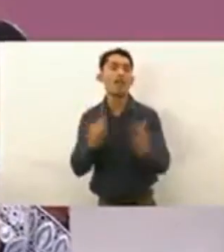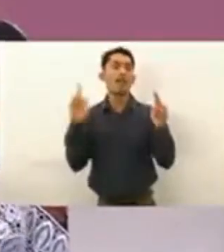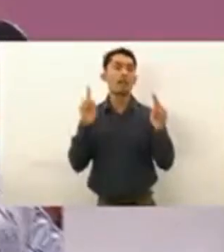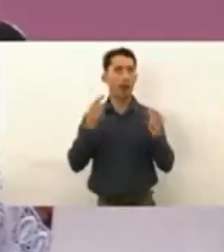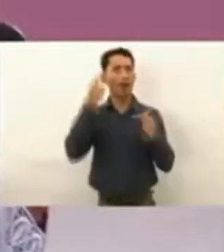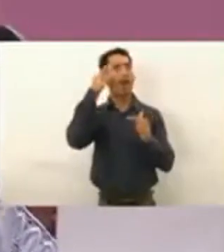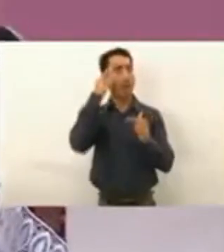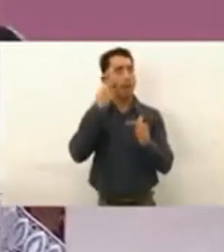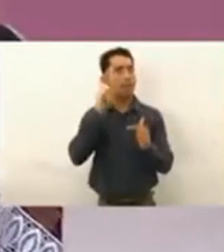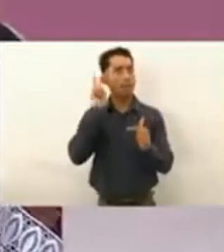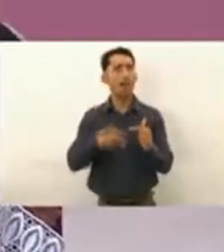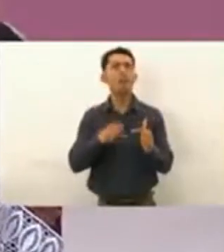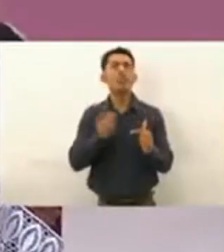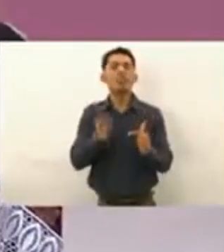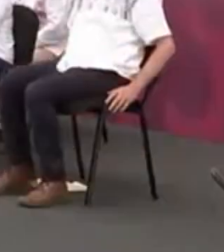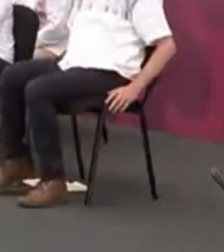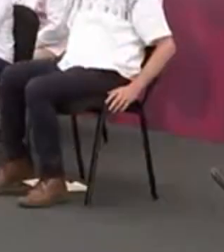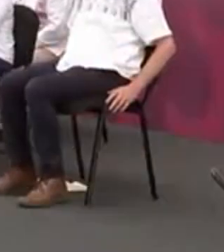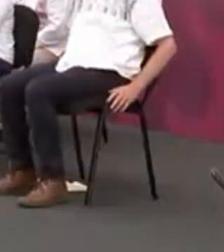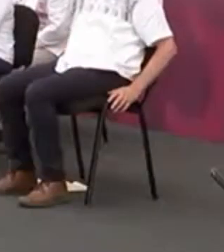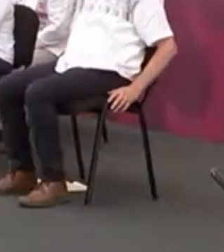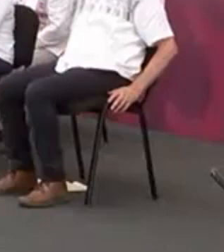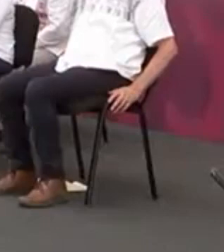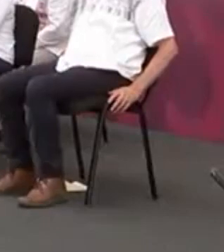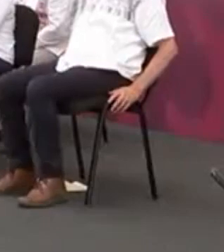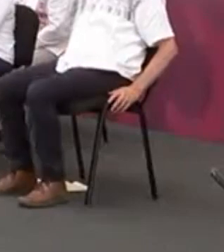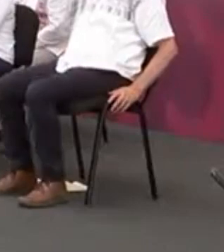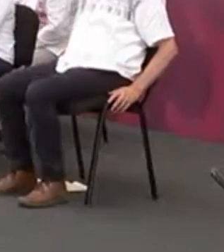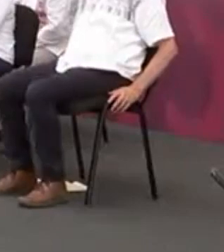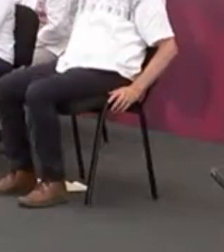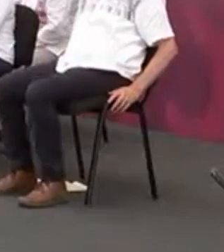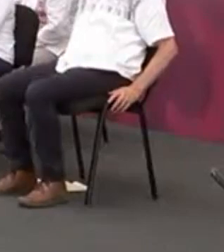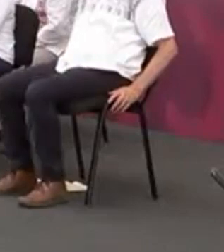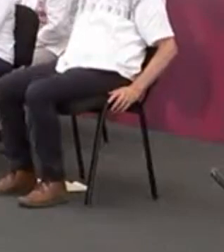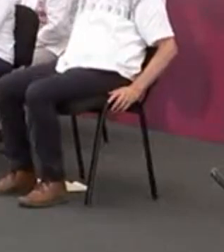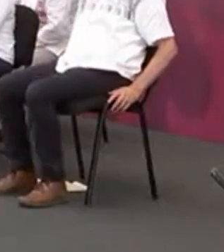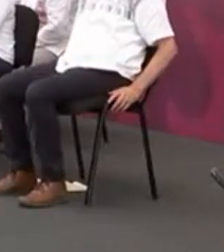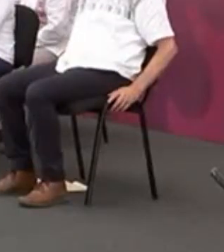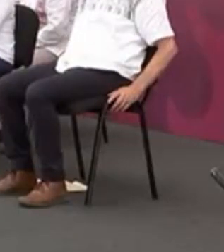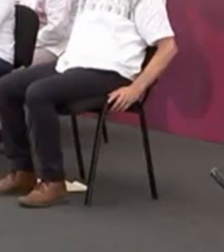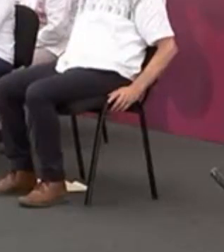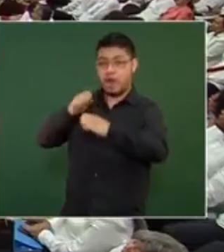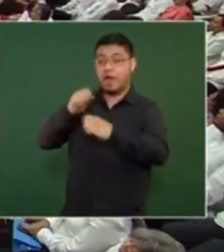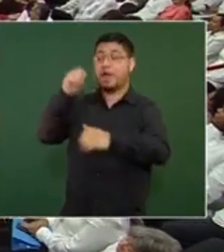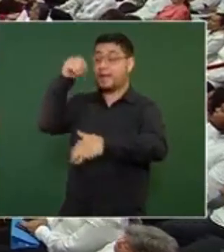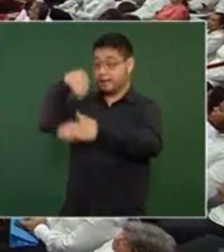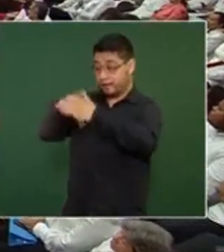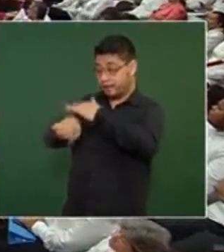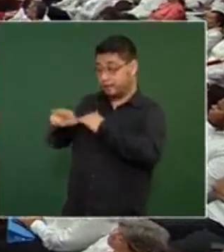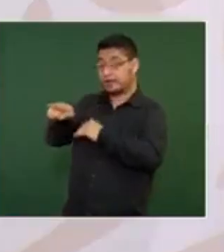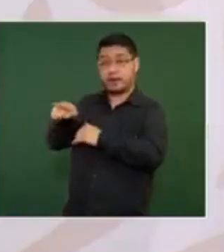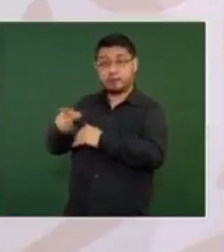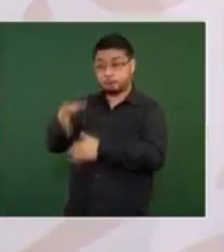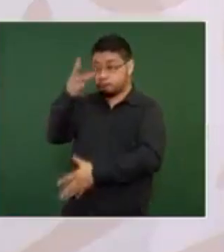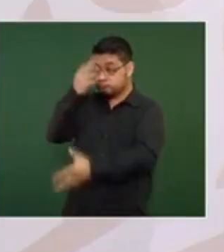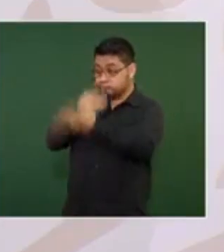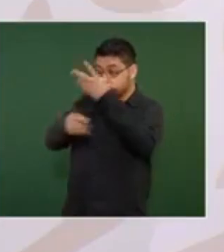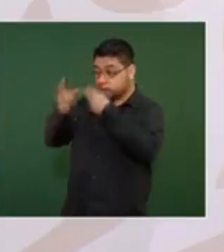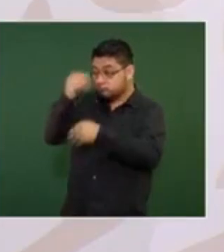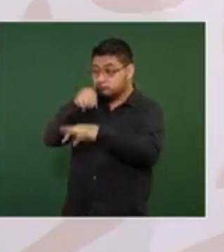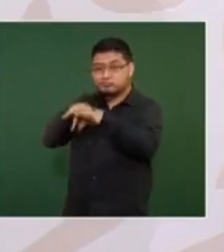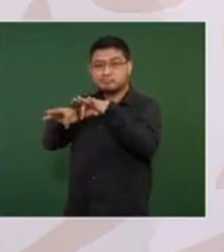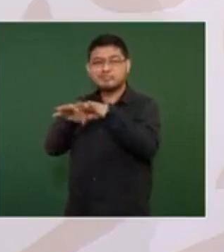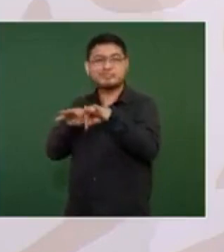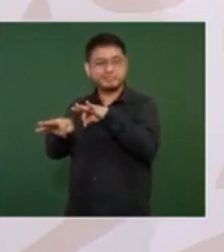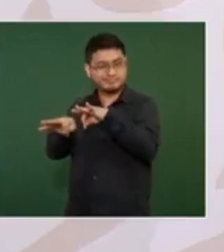cinco años su apoyo ha tenido grandes resultados para el desarrollo y bienestar de las y los guerrerenses en su informe el presidente Andrés